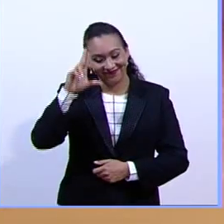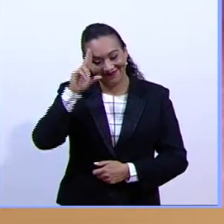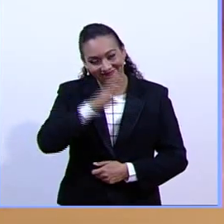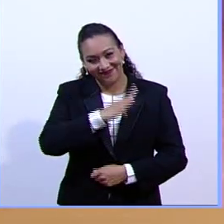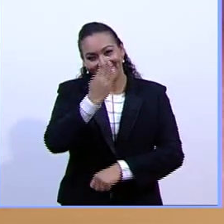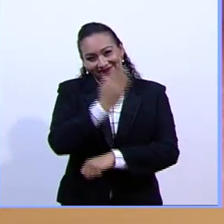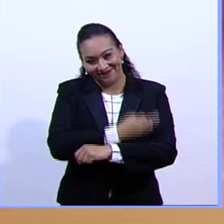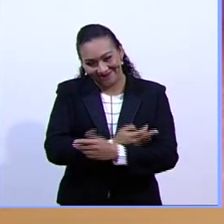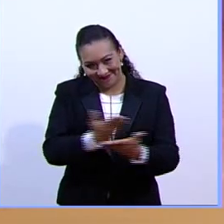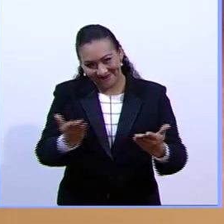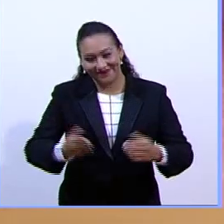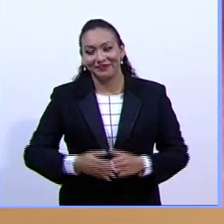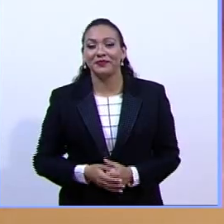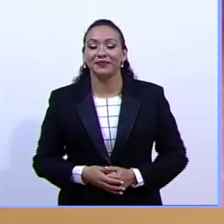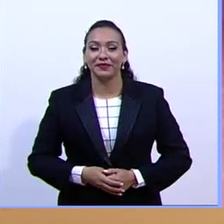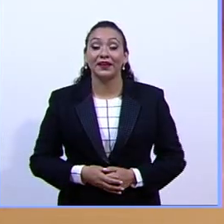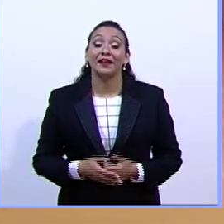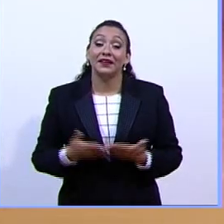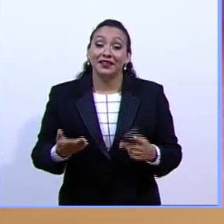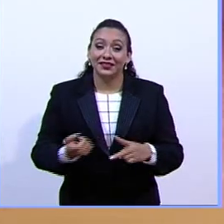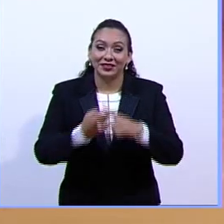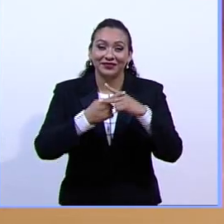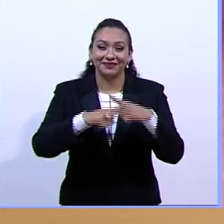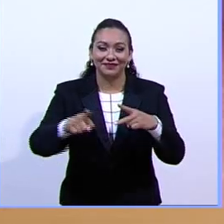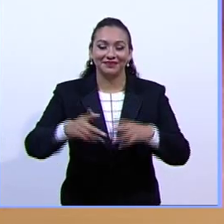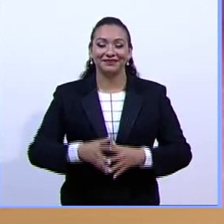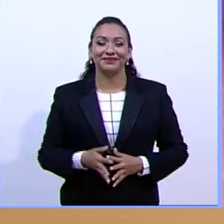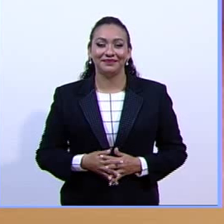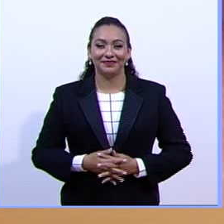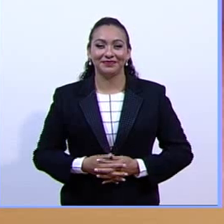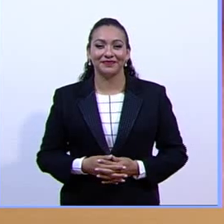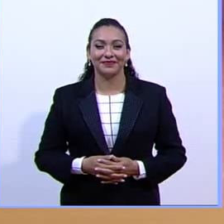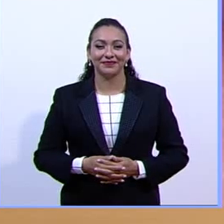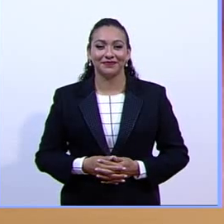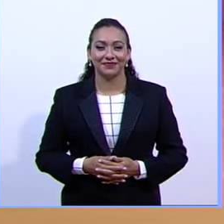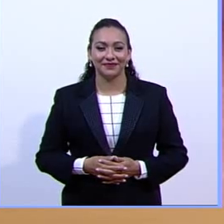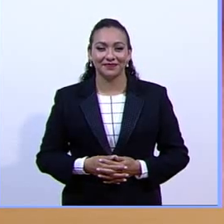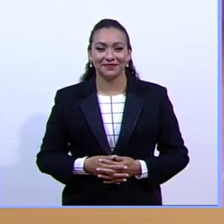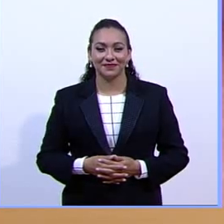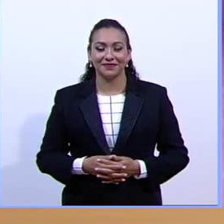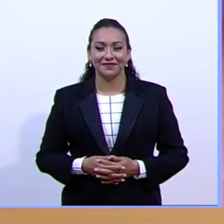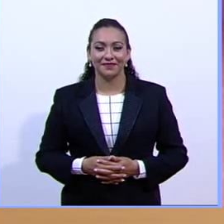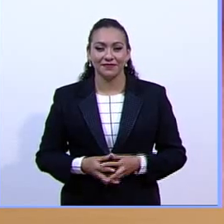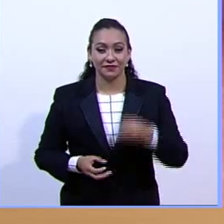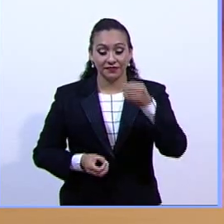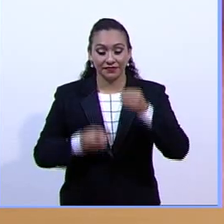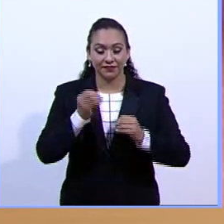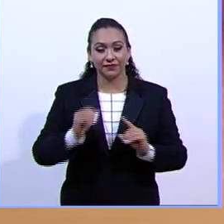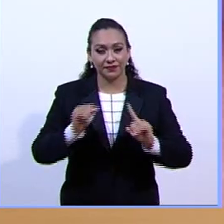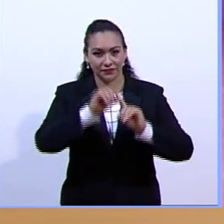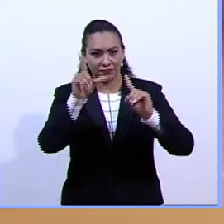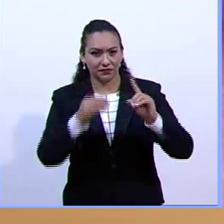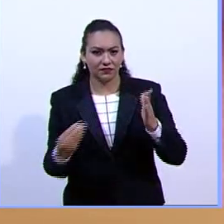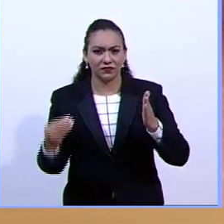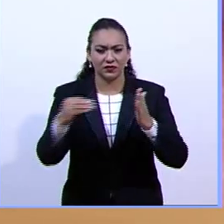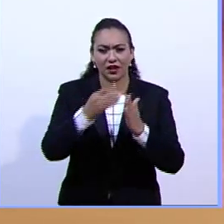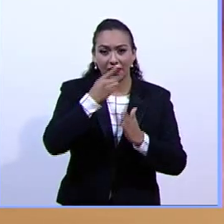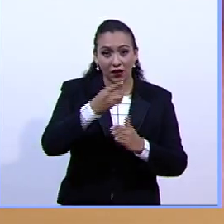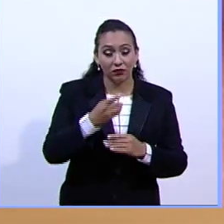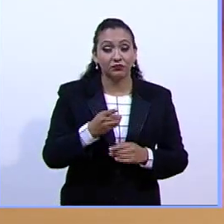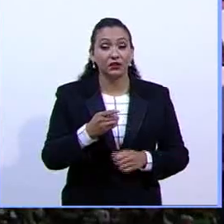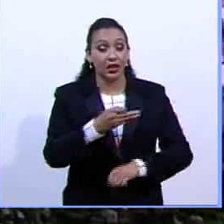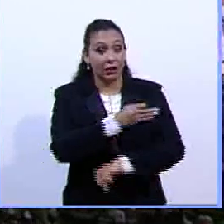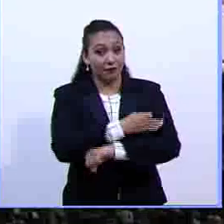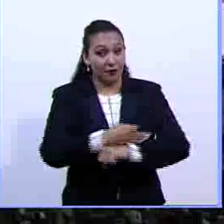de señas mexicana. Vámonos con todas las noticias. La Suprema Corte ha establecido que familiares de